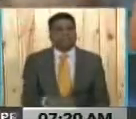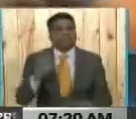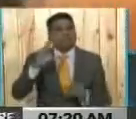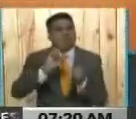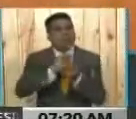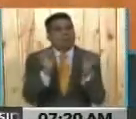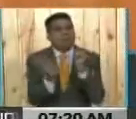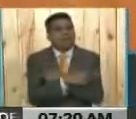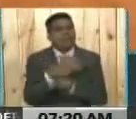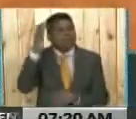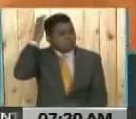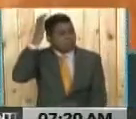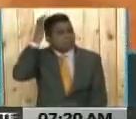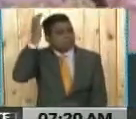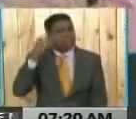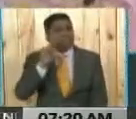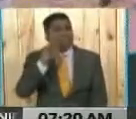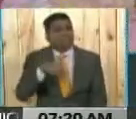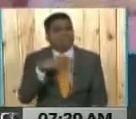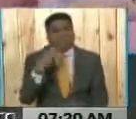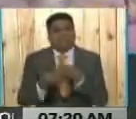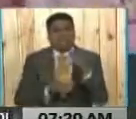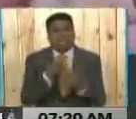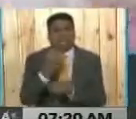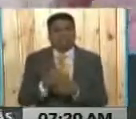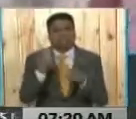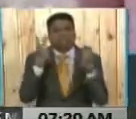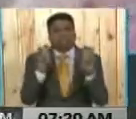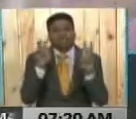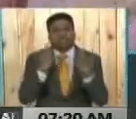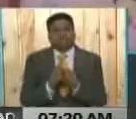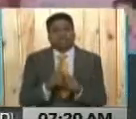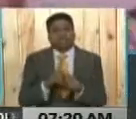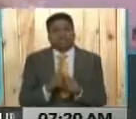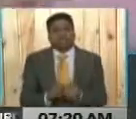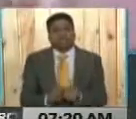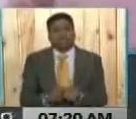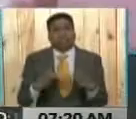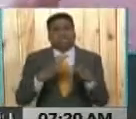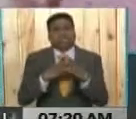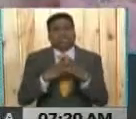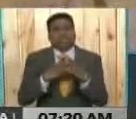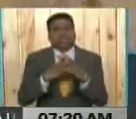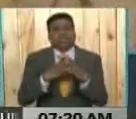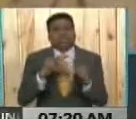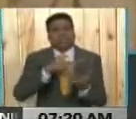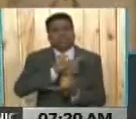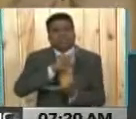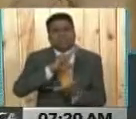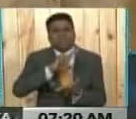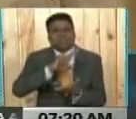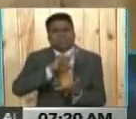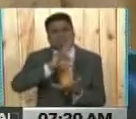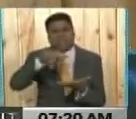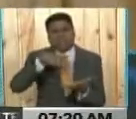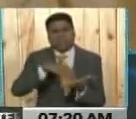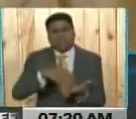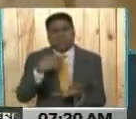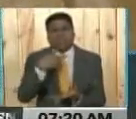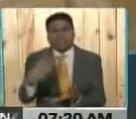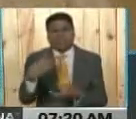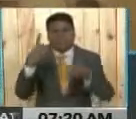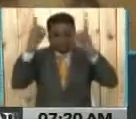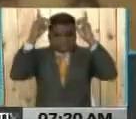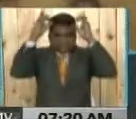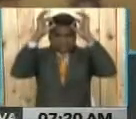conciencia y es también la creación de lo nuevo, la creación de una republicanidad, como diría Simón Rodríguez, que también cumplió